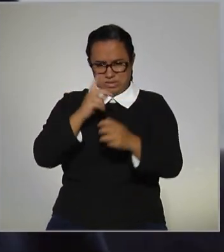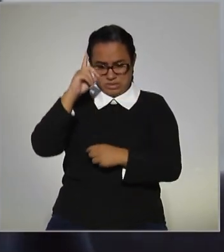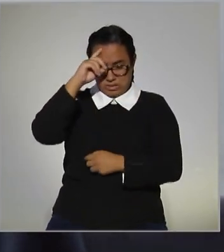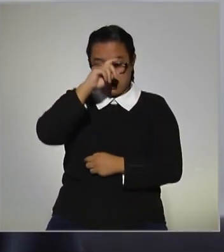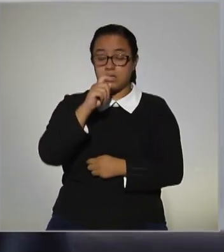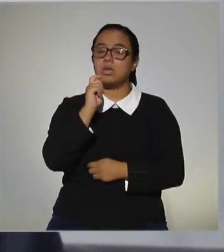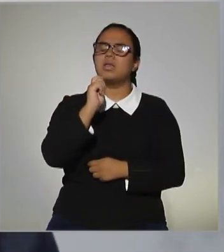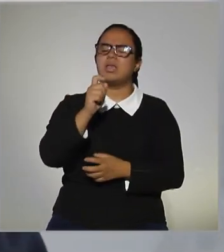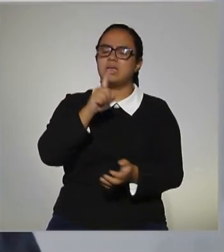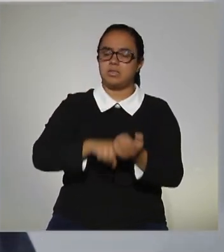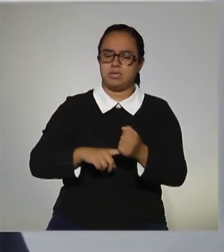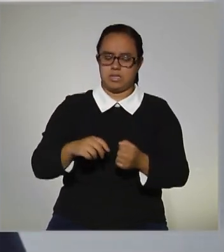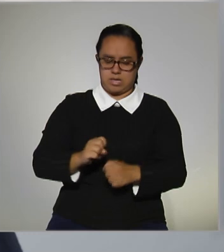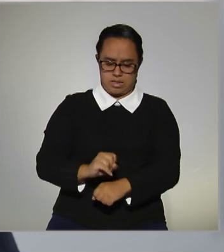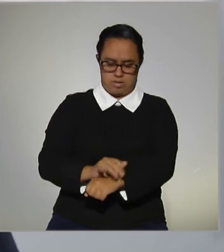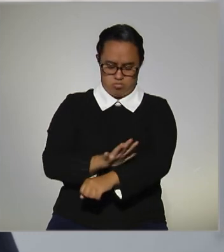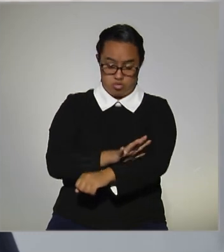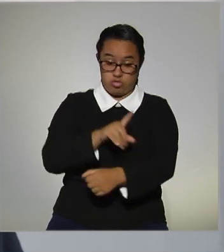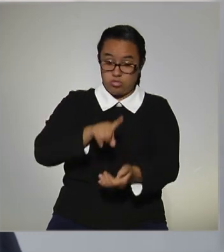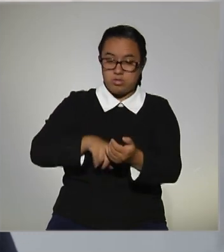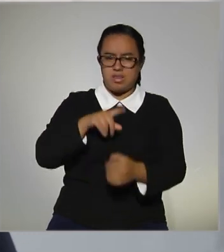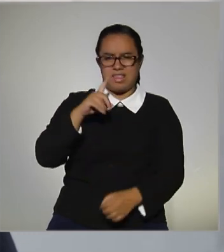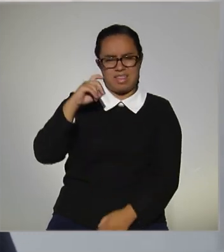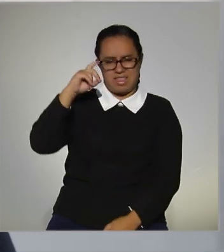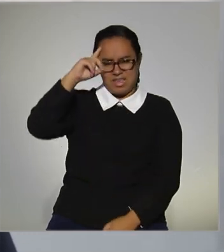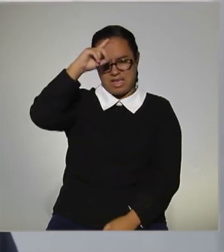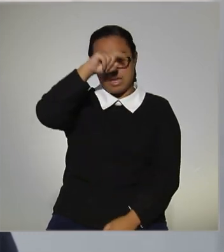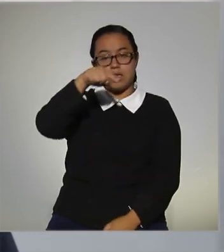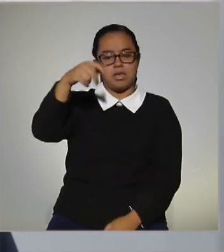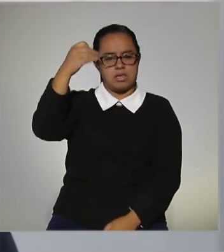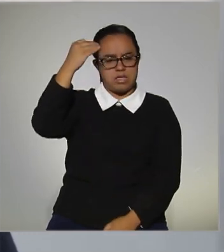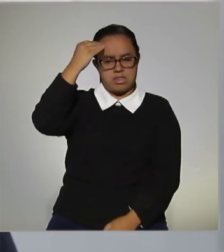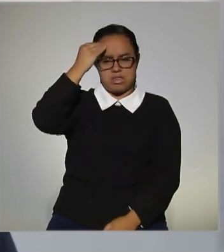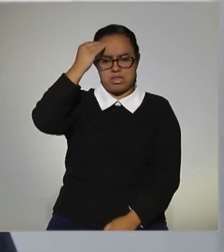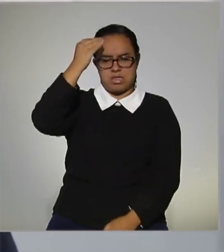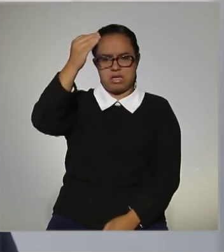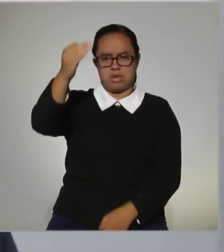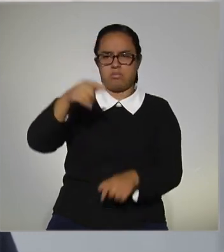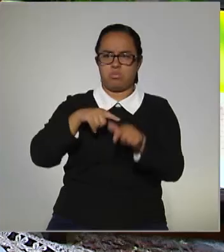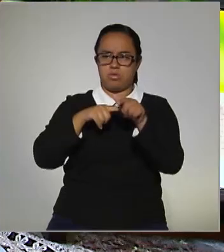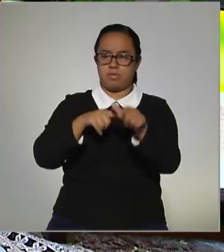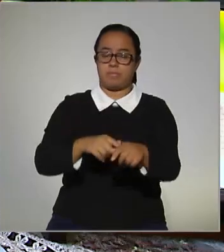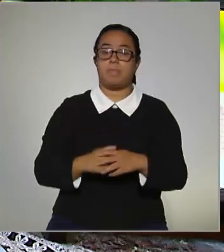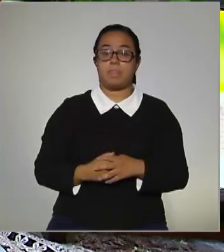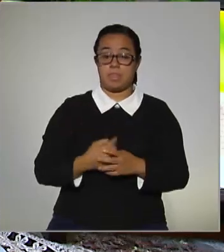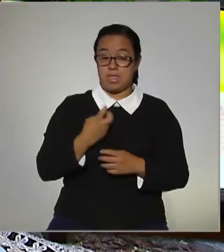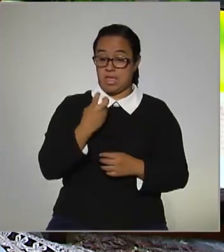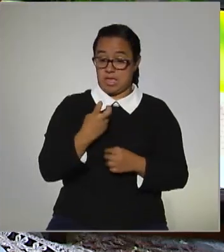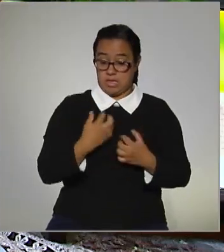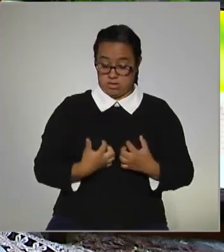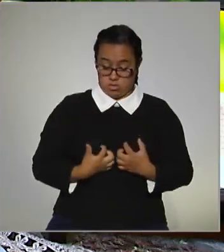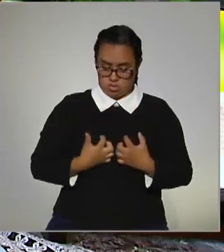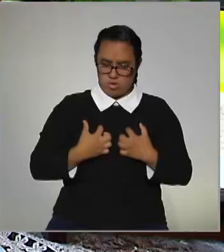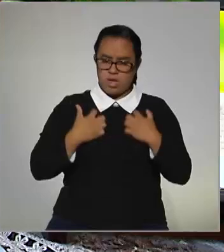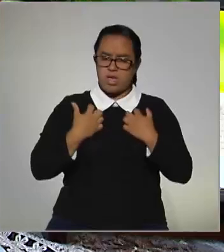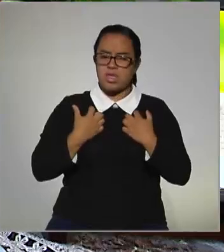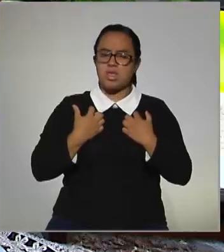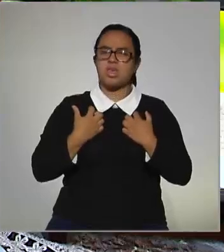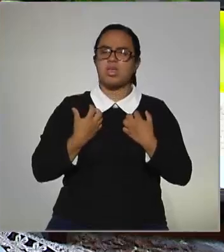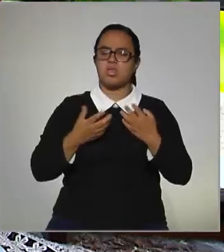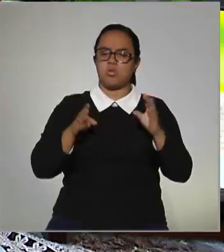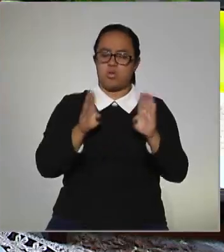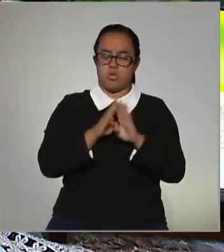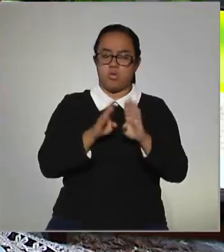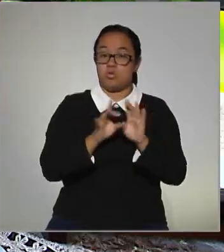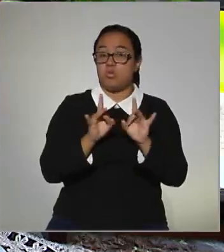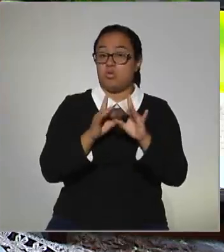sensación, una emoción compleja, insisto, que va a durar en el tiempo. El enojo es algo que surge una situación, prende